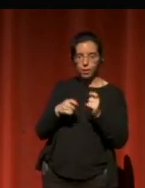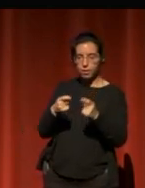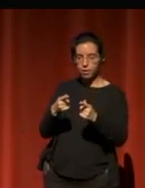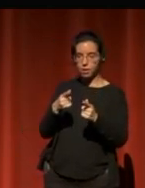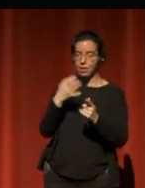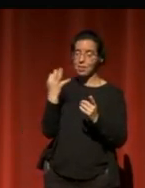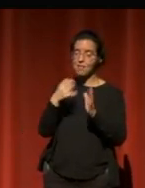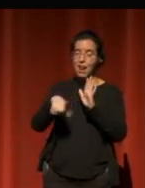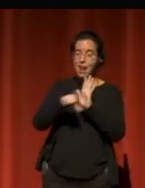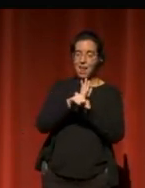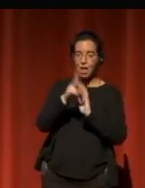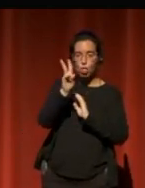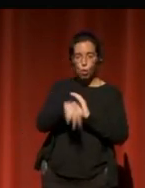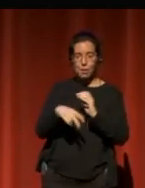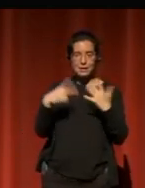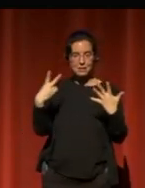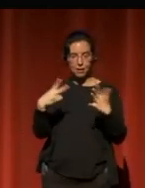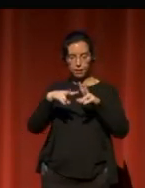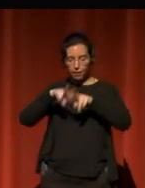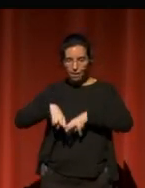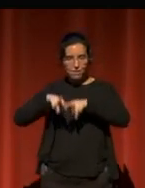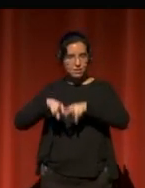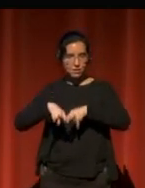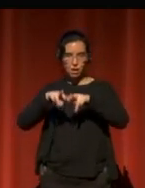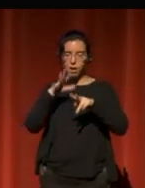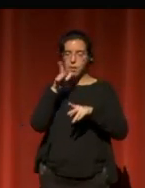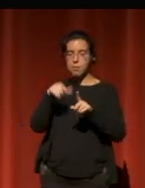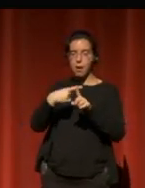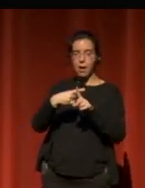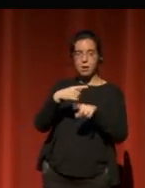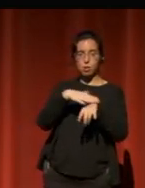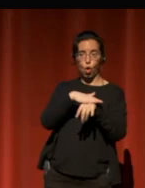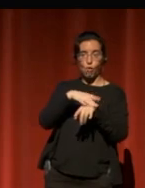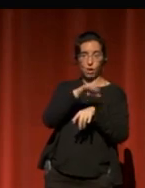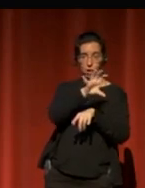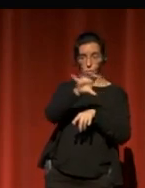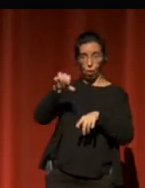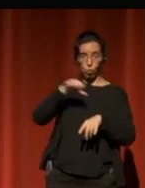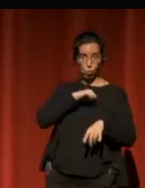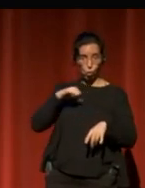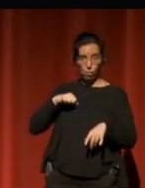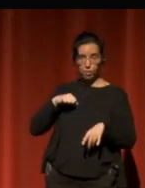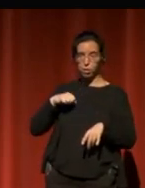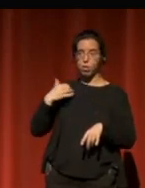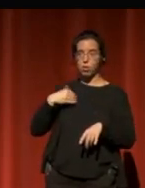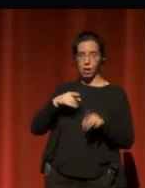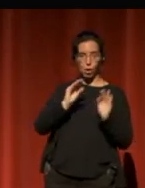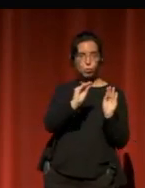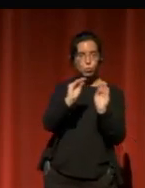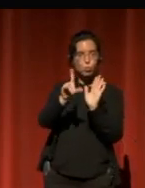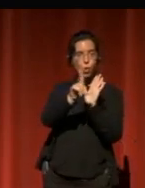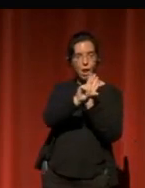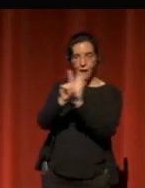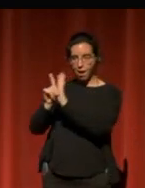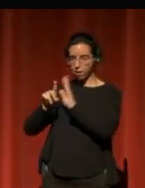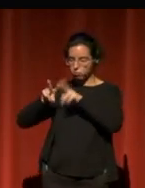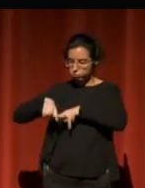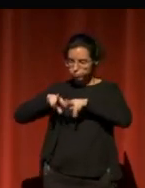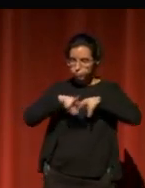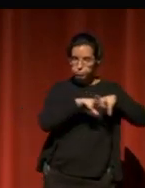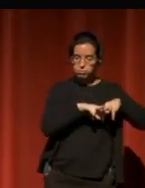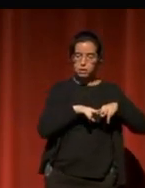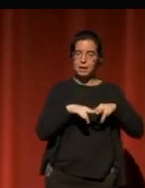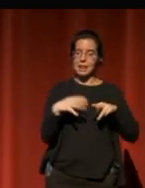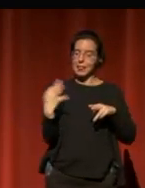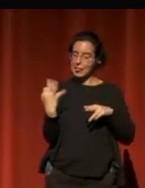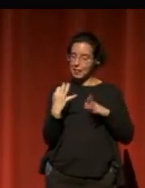ley de 2007 a la par que los gobiernos autonómicos estáis revisando vuestras leyes y para que haya